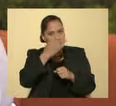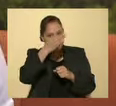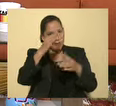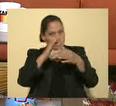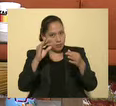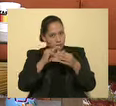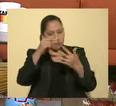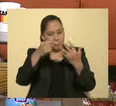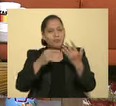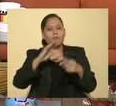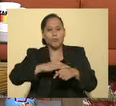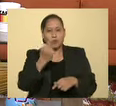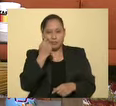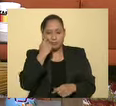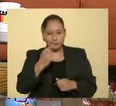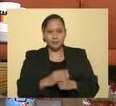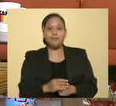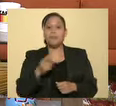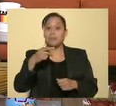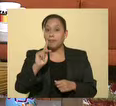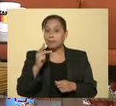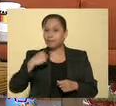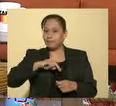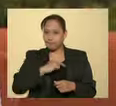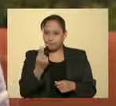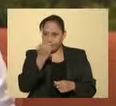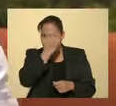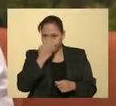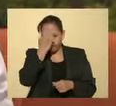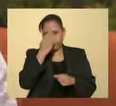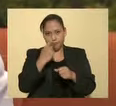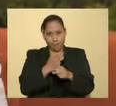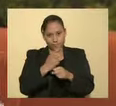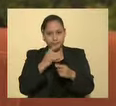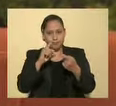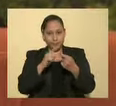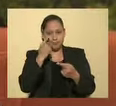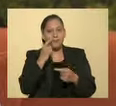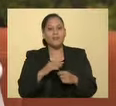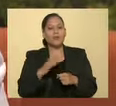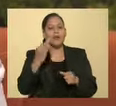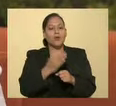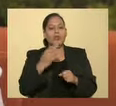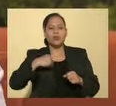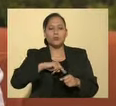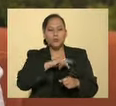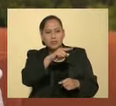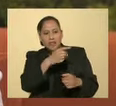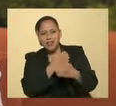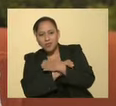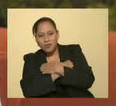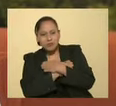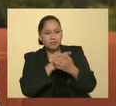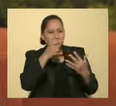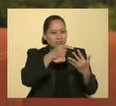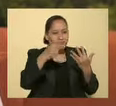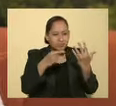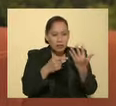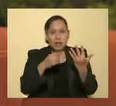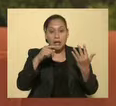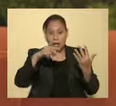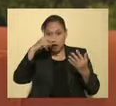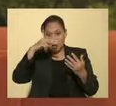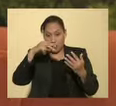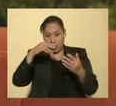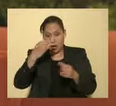diciendo, muy fuerte. Pero vamos a analizarlo. Primero, vivimos en una escala de valores hoy, y no en México,